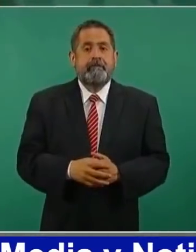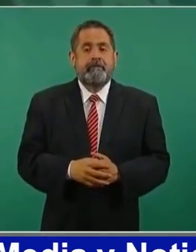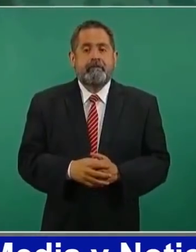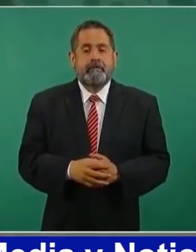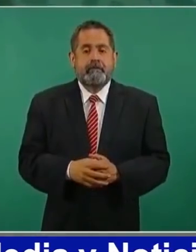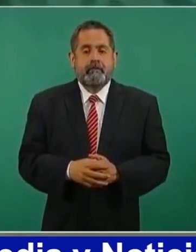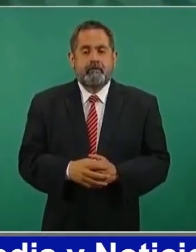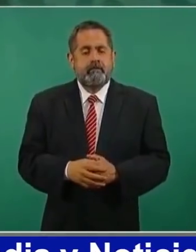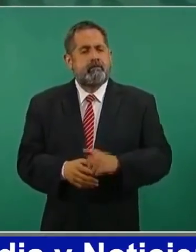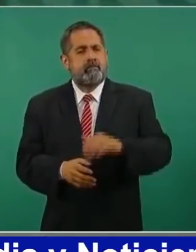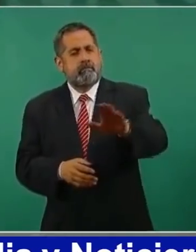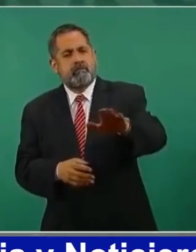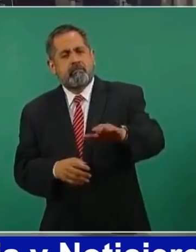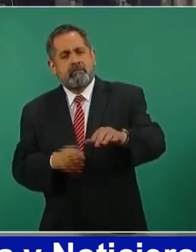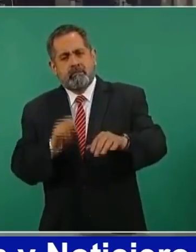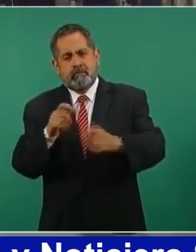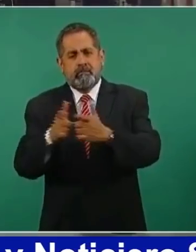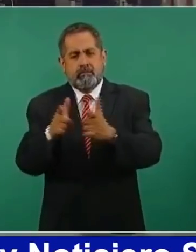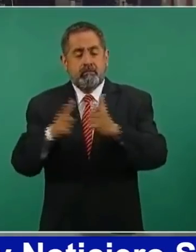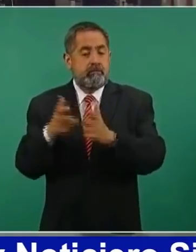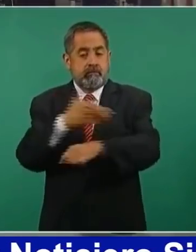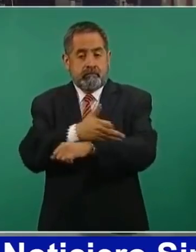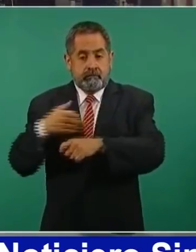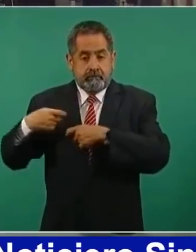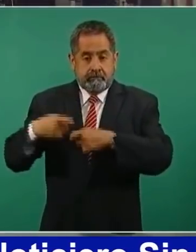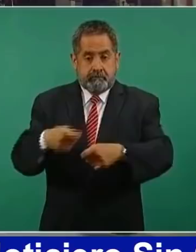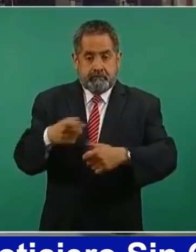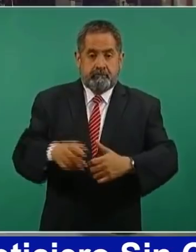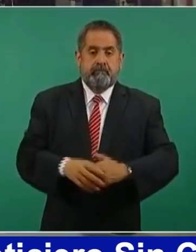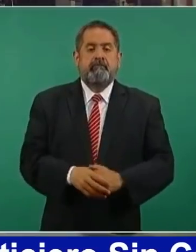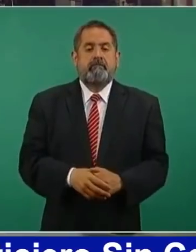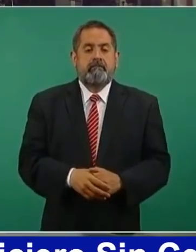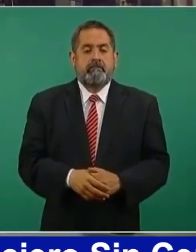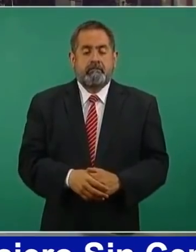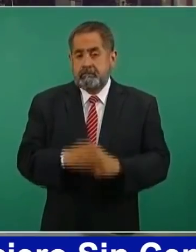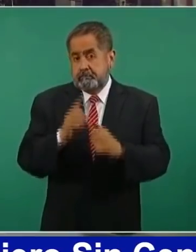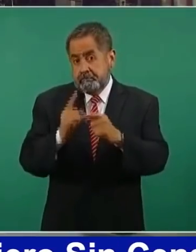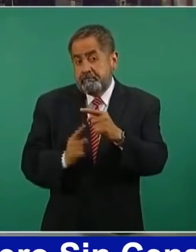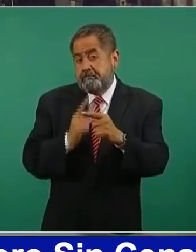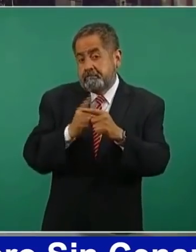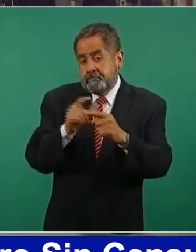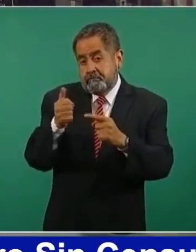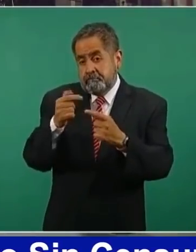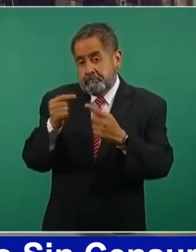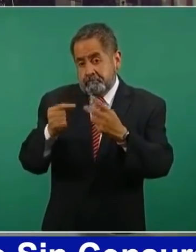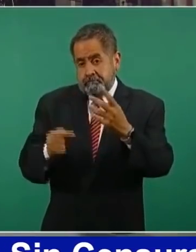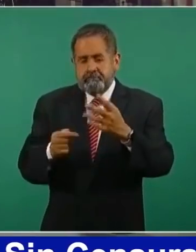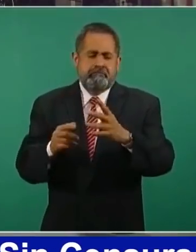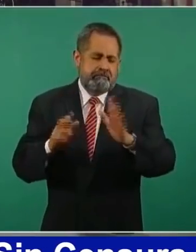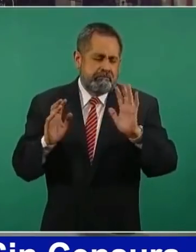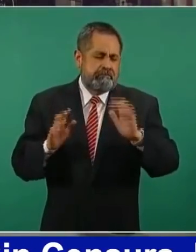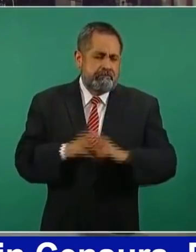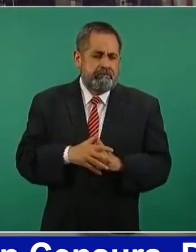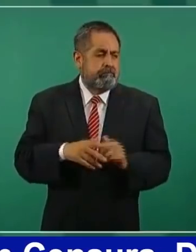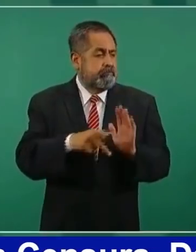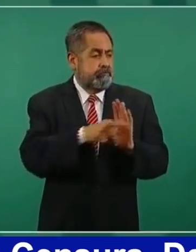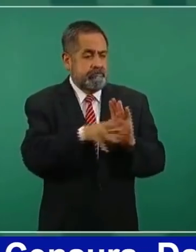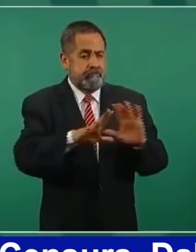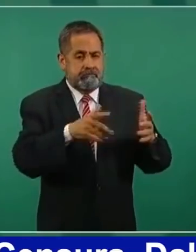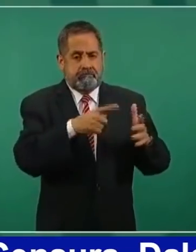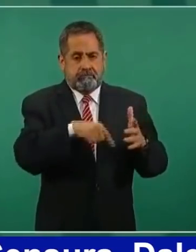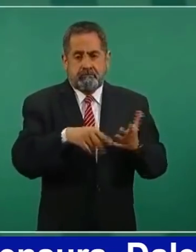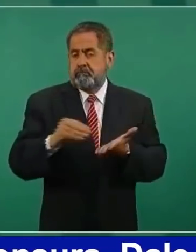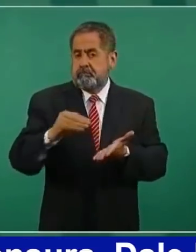Bueno, pero también hay partidos de familias, ¿no? Bueno, más otras cosas. Entonces, periódicos